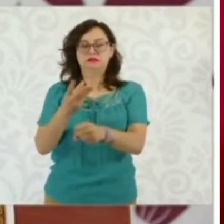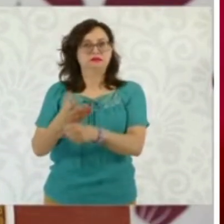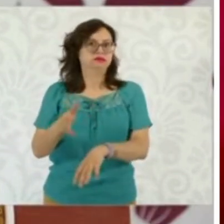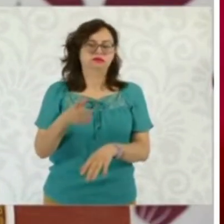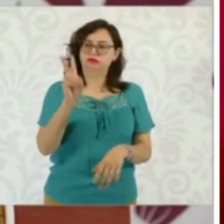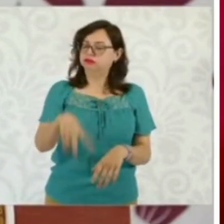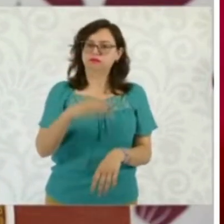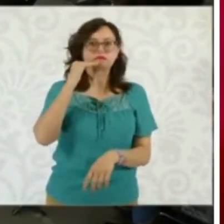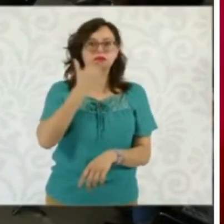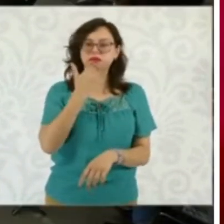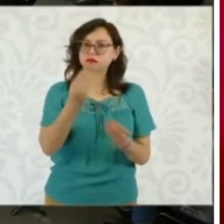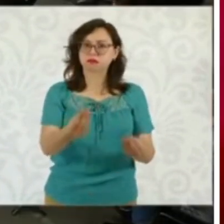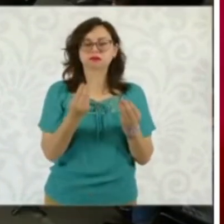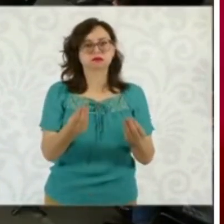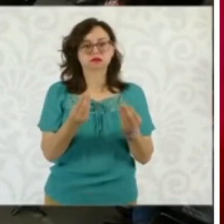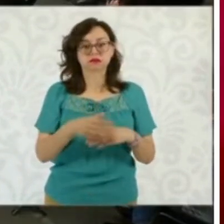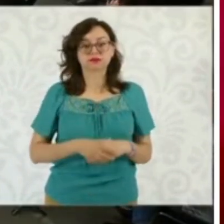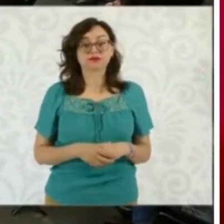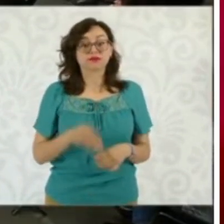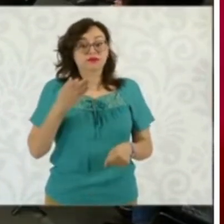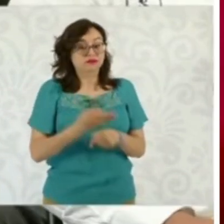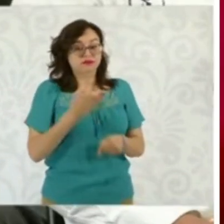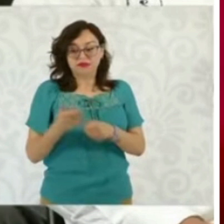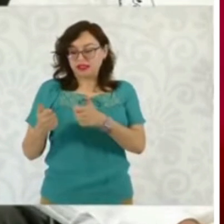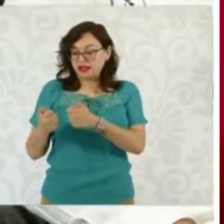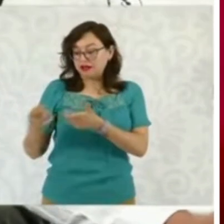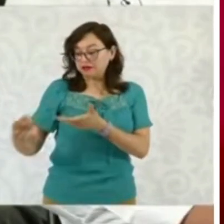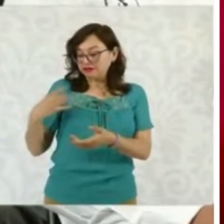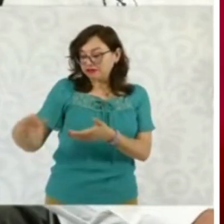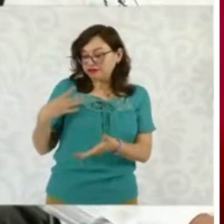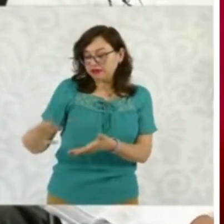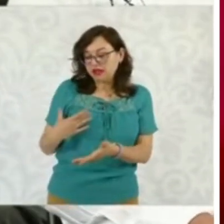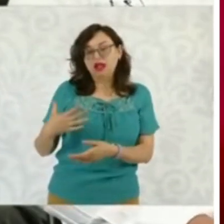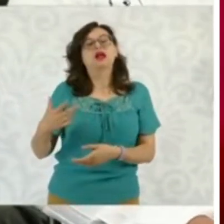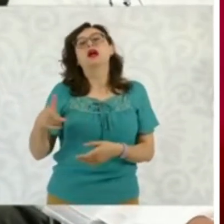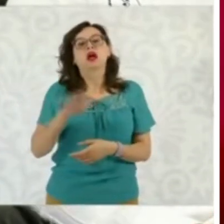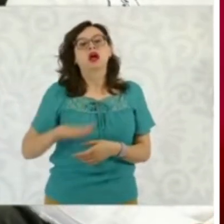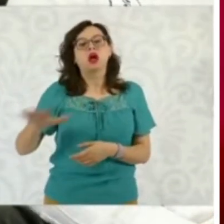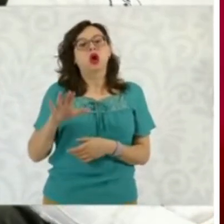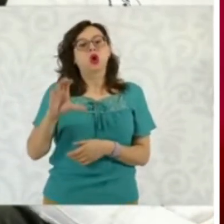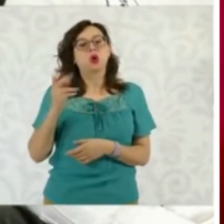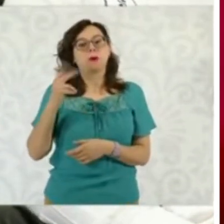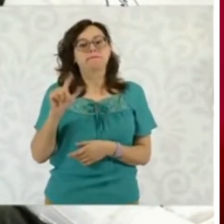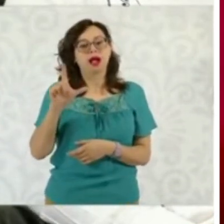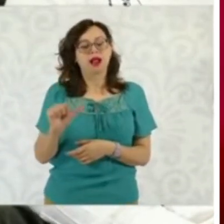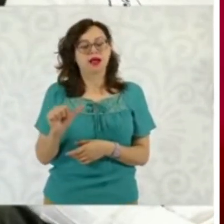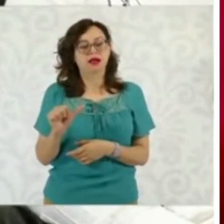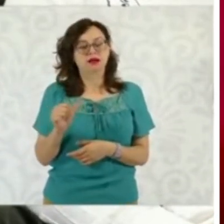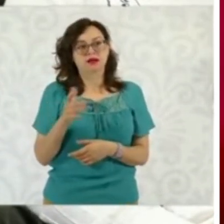deterioradas. Presidenta, le están preguntando en el chat y también me han enviado muchos mensajes los habitantes de Copala, pues porque hay pendiente más de